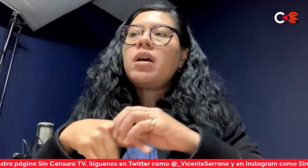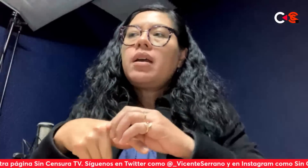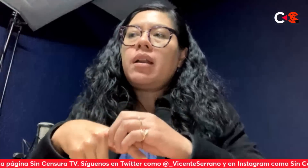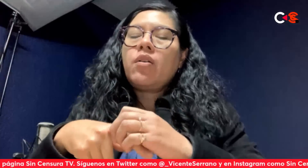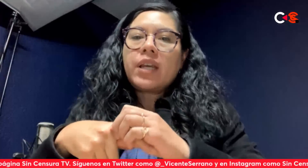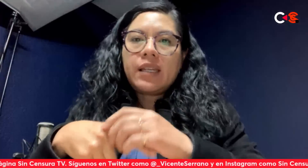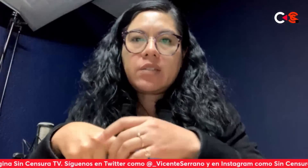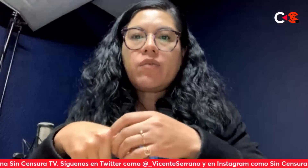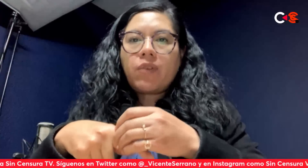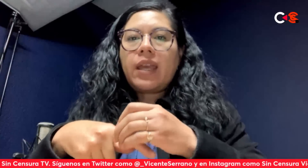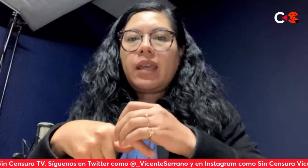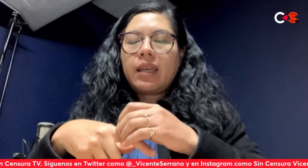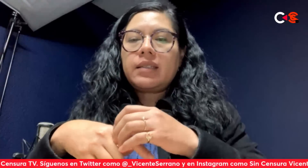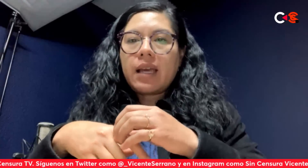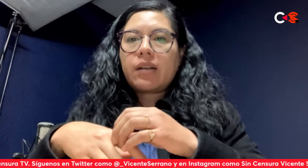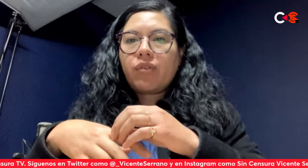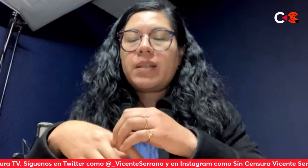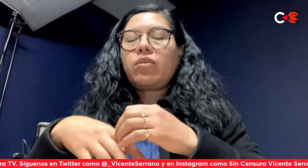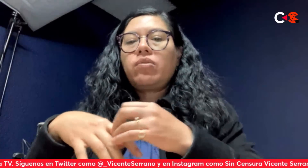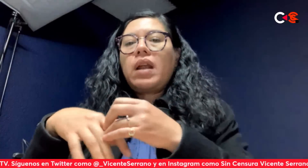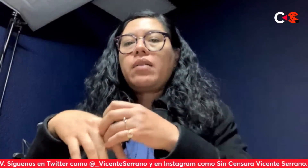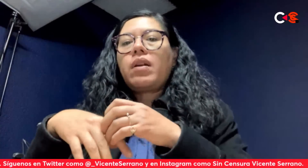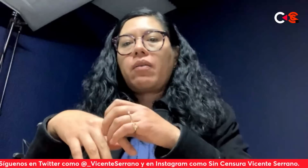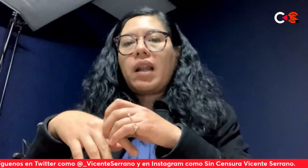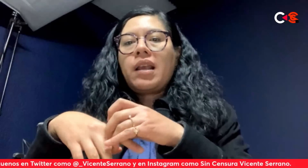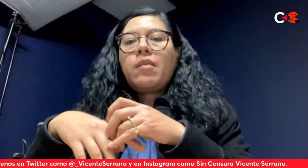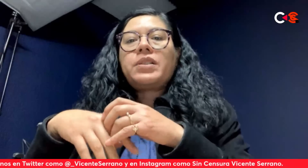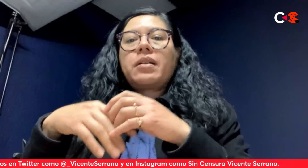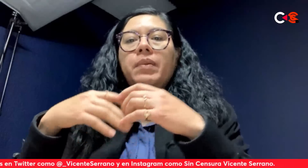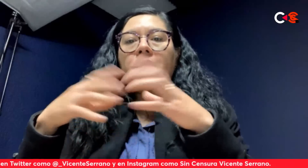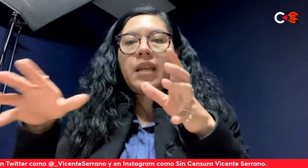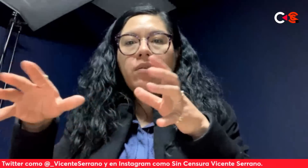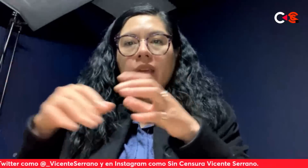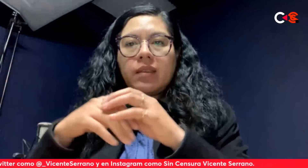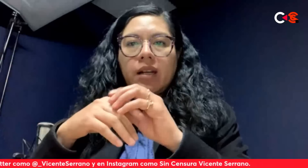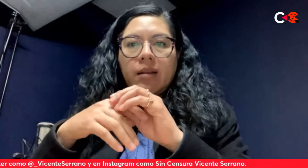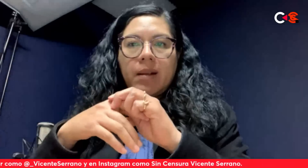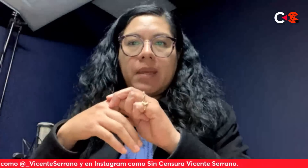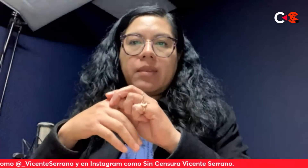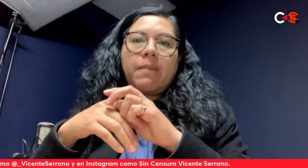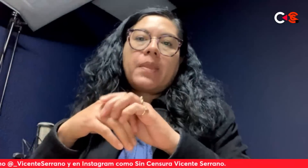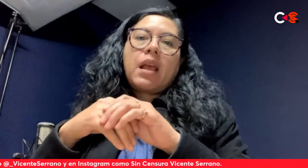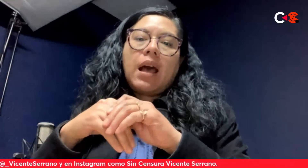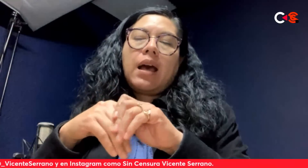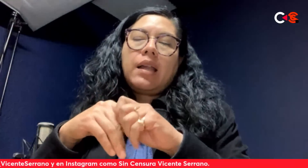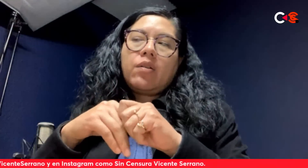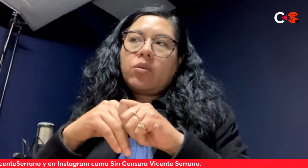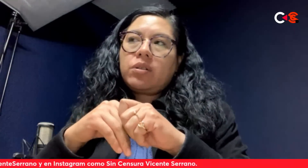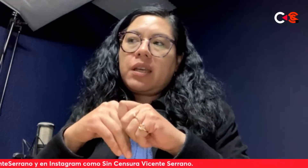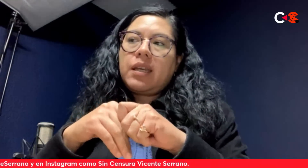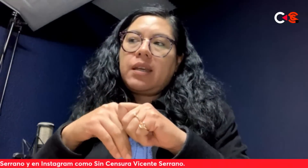Nieto lo que hizo fue esta reforma estructural con la cual pues reprimieron terriblemente